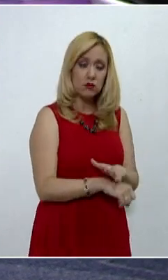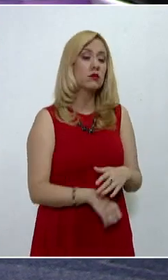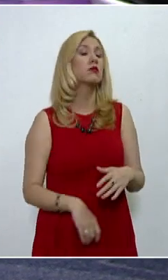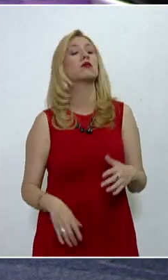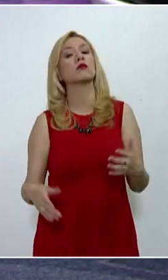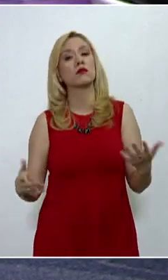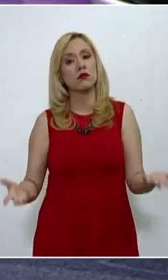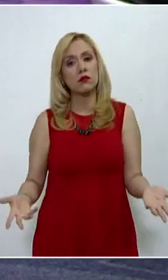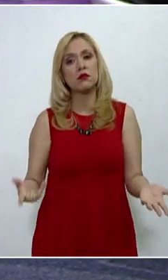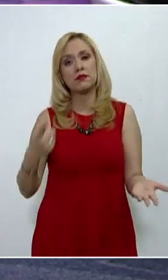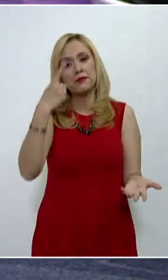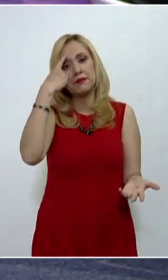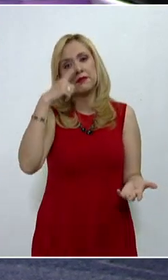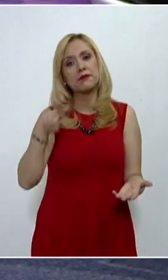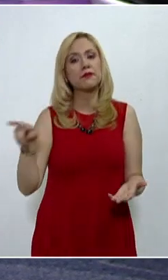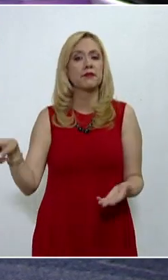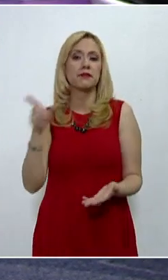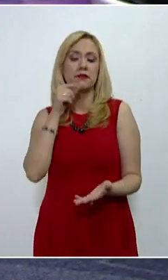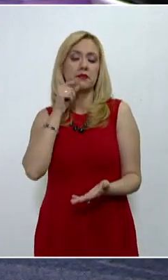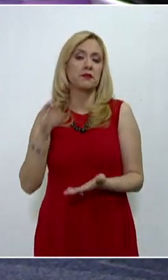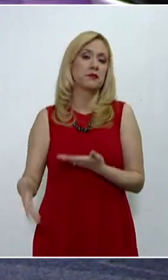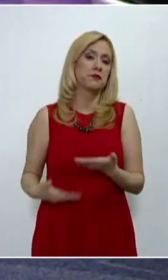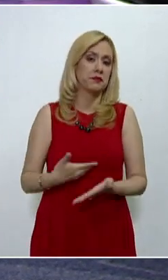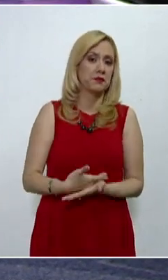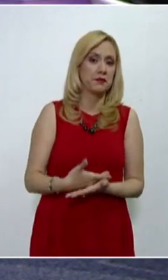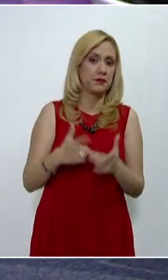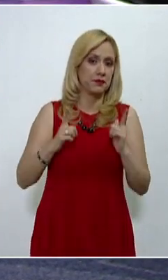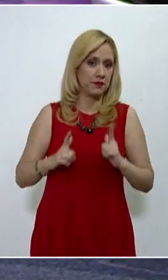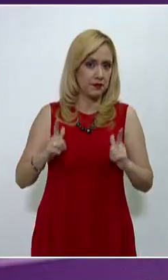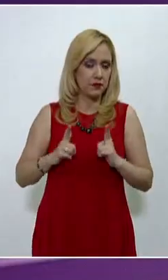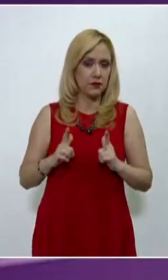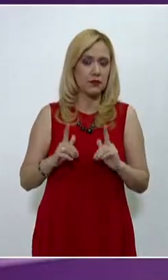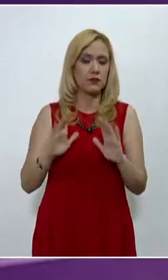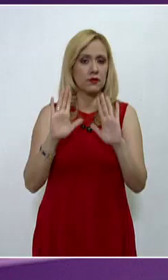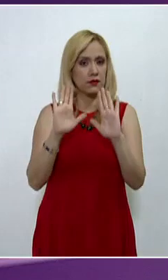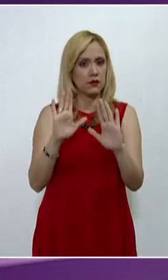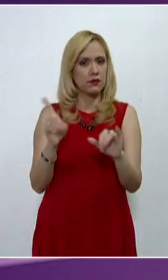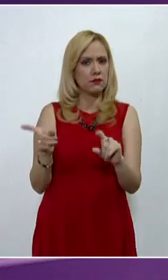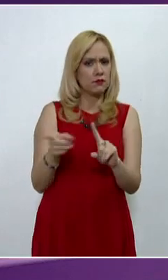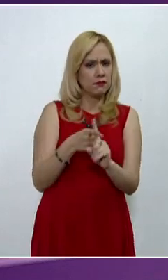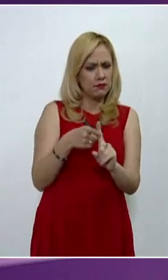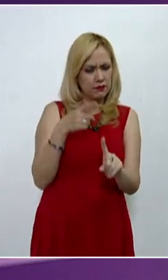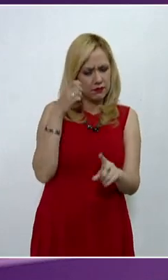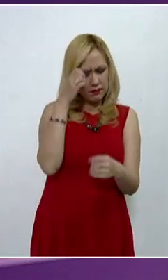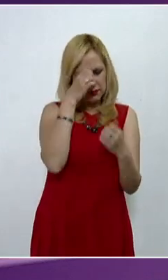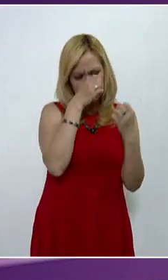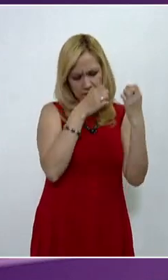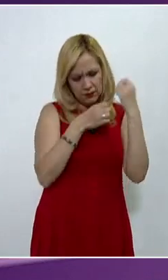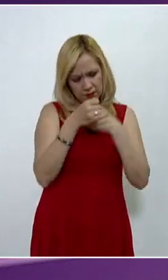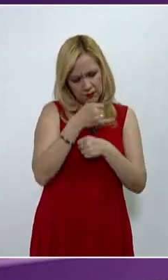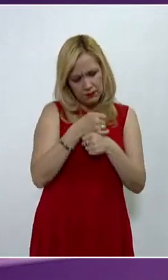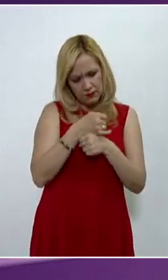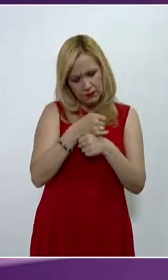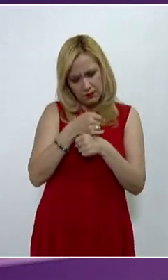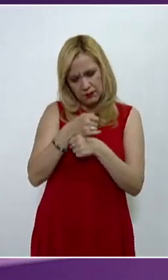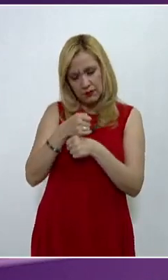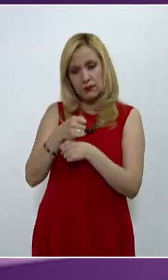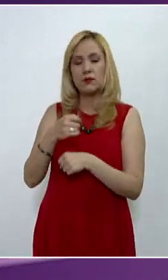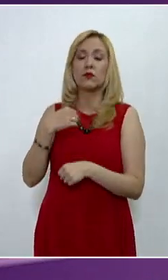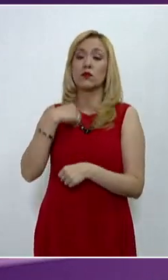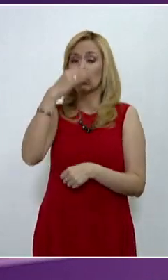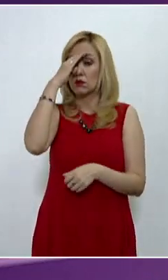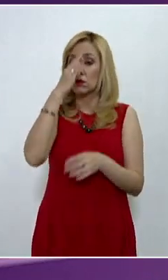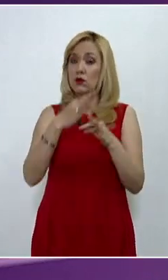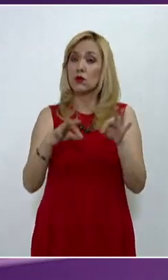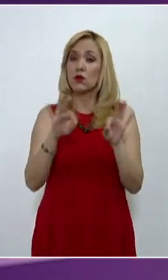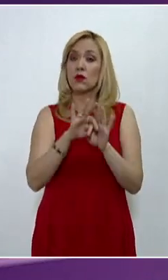que formula la autoridad ministerial y someterla pues a un monitoreo, no solamente, y esto me parece muy importante